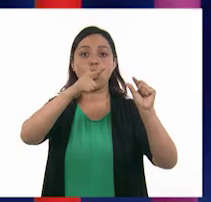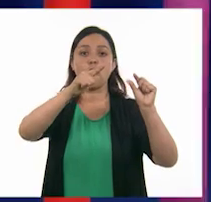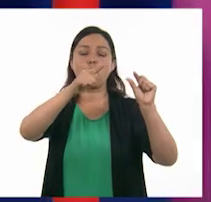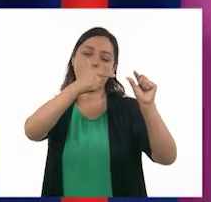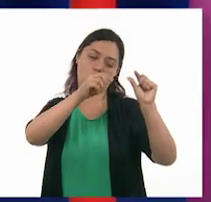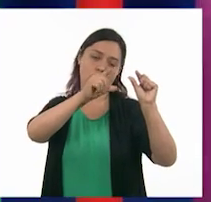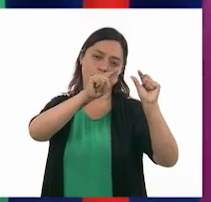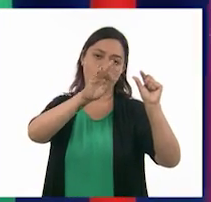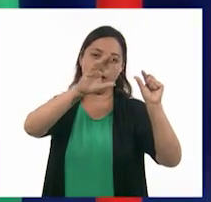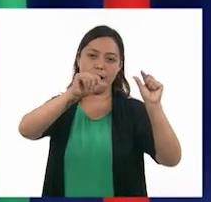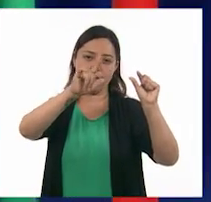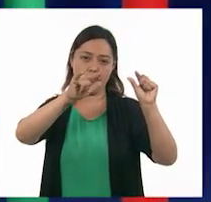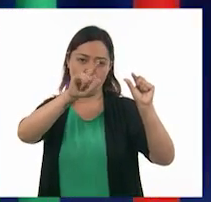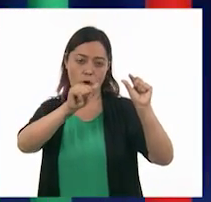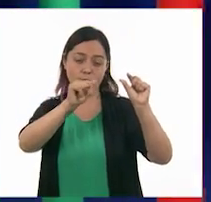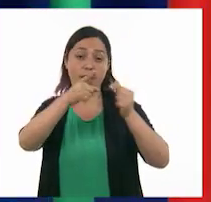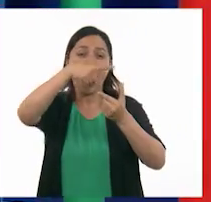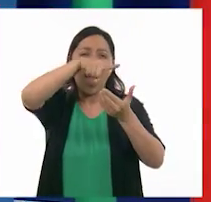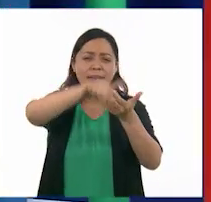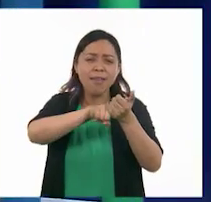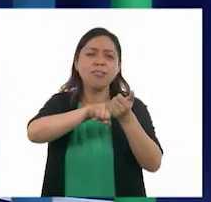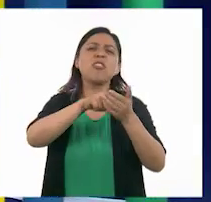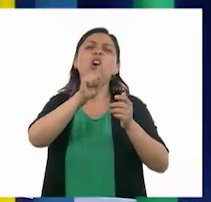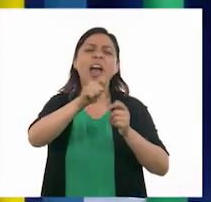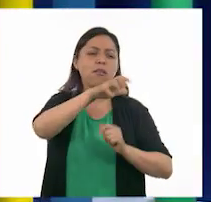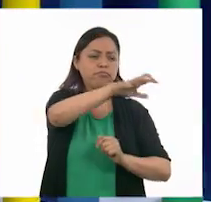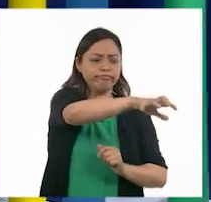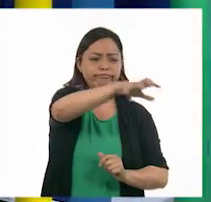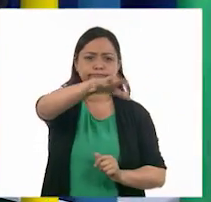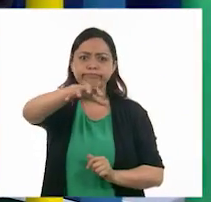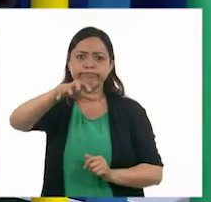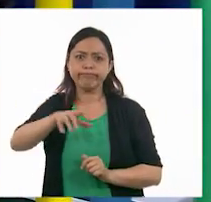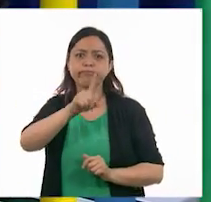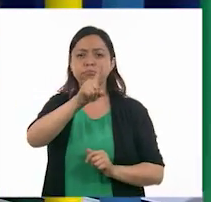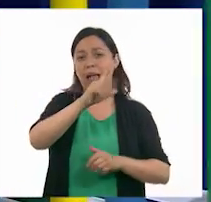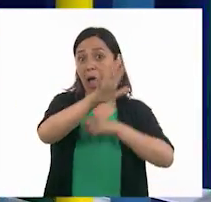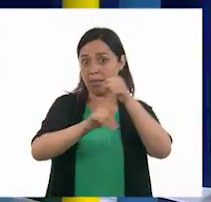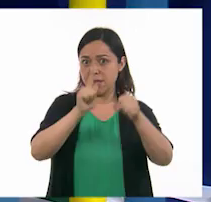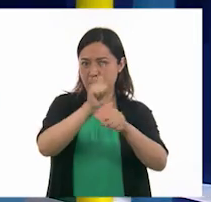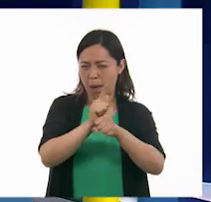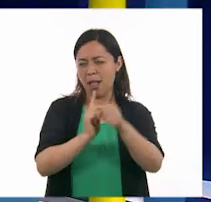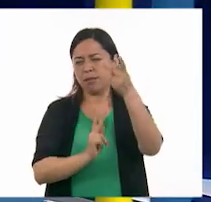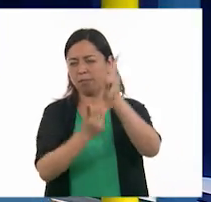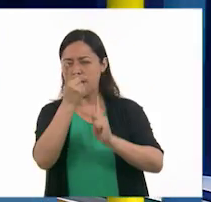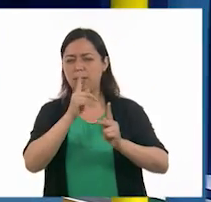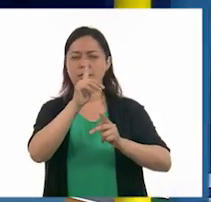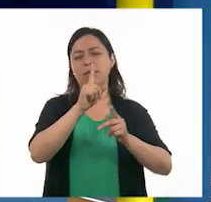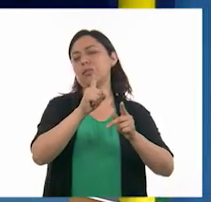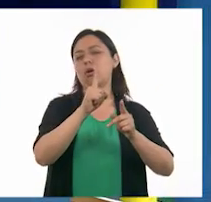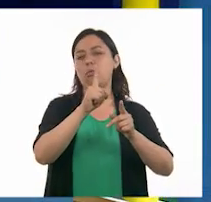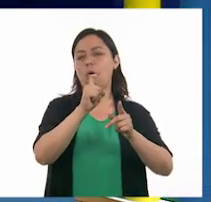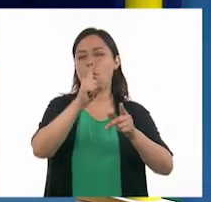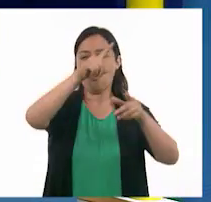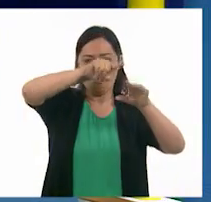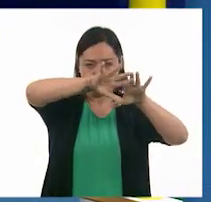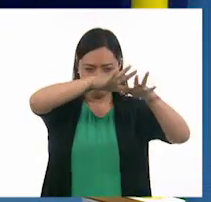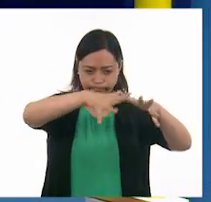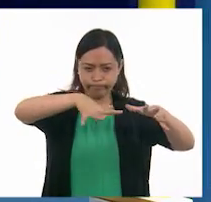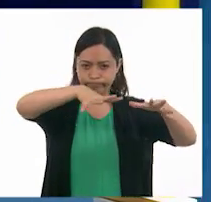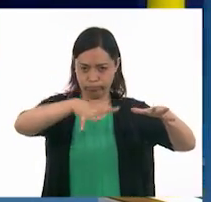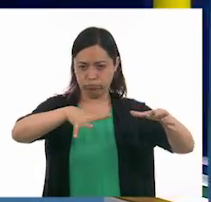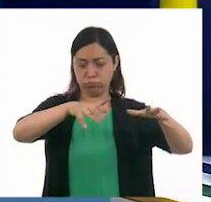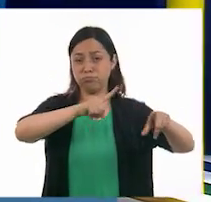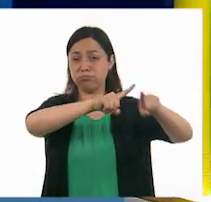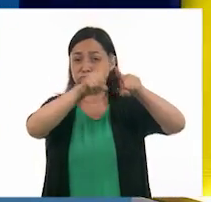California cuenta con ecosistemas acuáticos que permiten realizar una enorme cantidad de actividades. La más destacada es